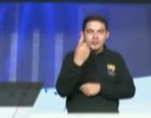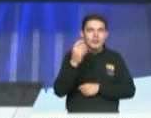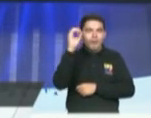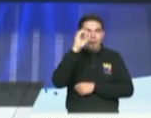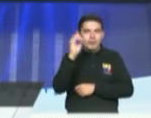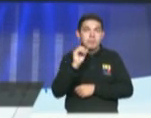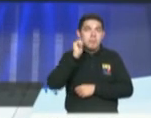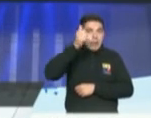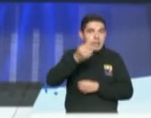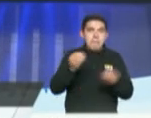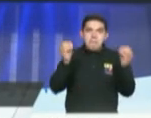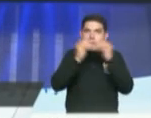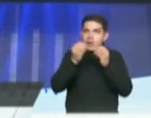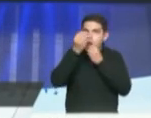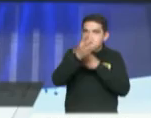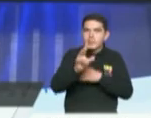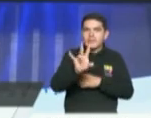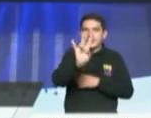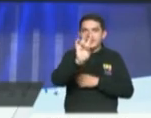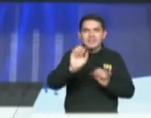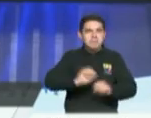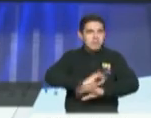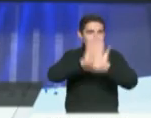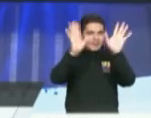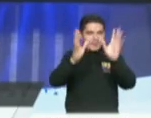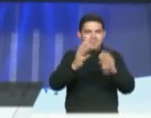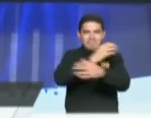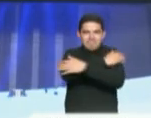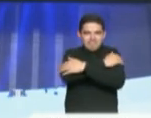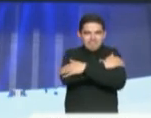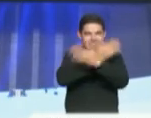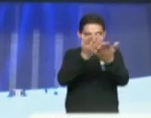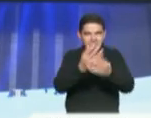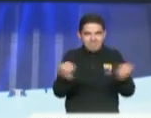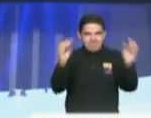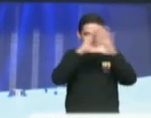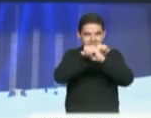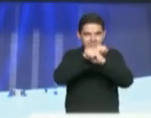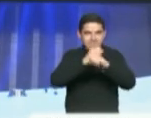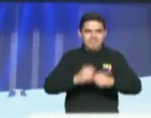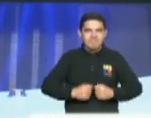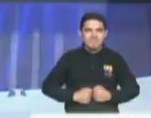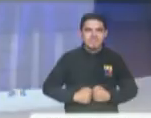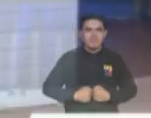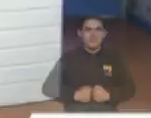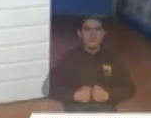más información para ustedes a las 7 de la mañana con carolina días un abrazo para todos una buena noche